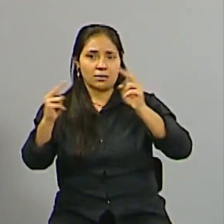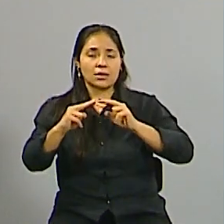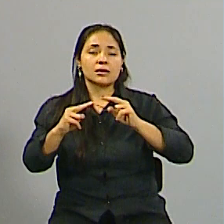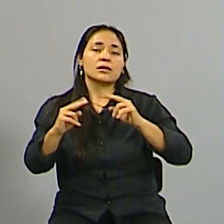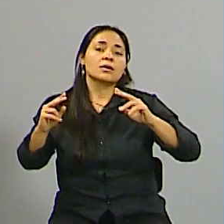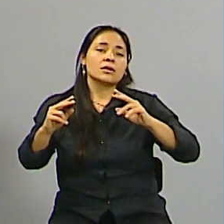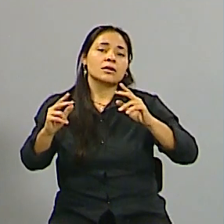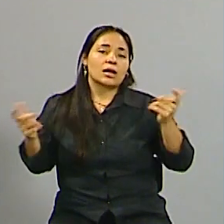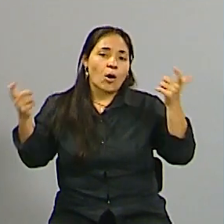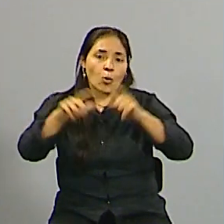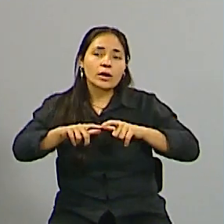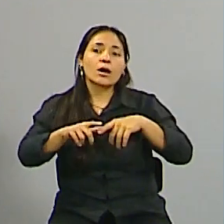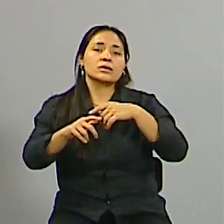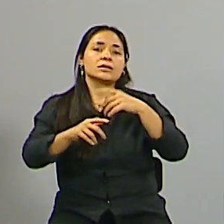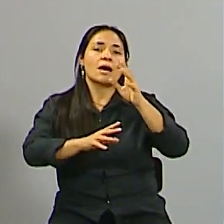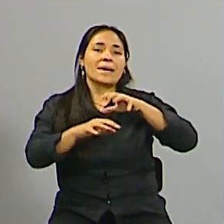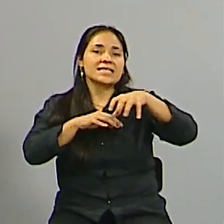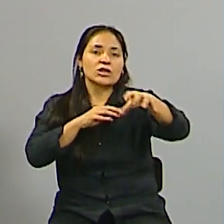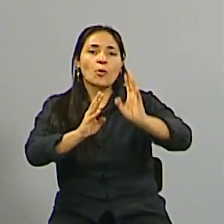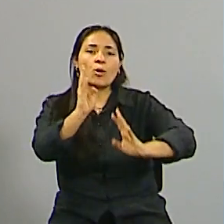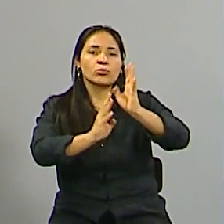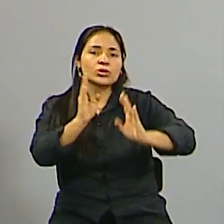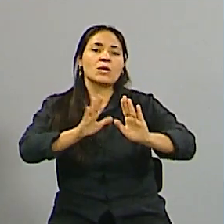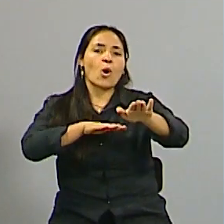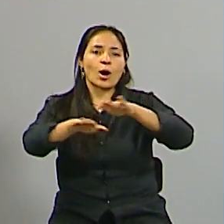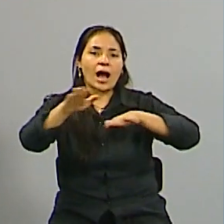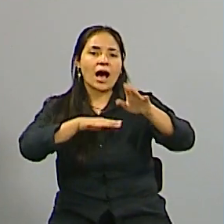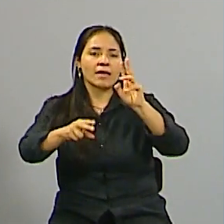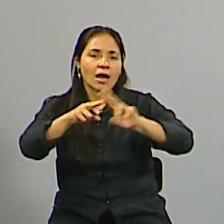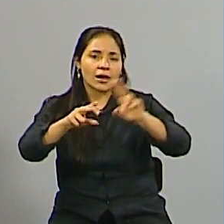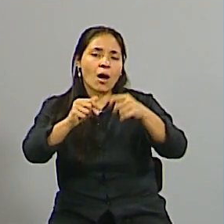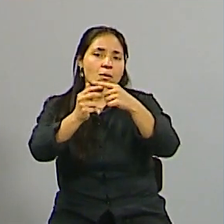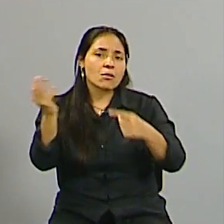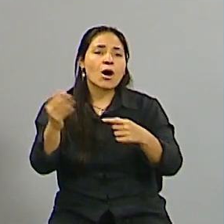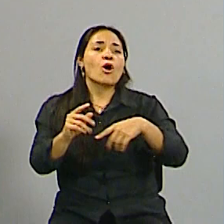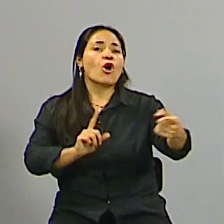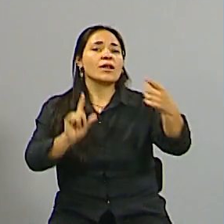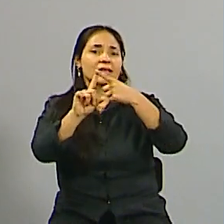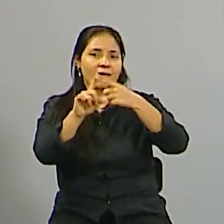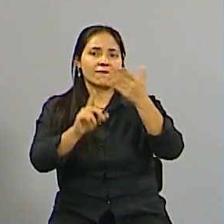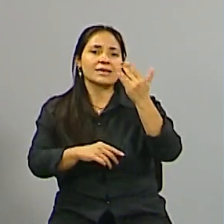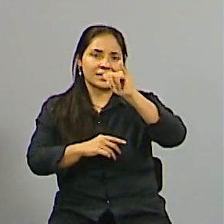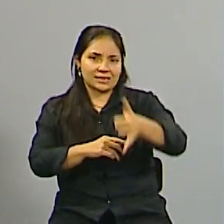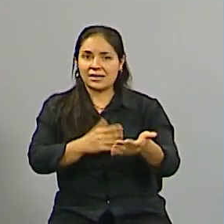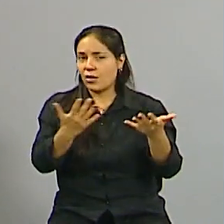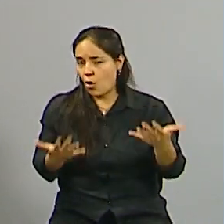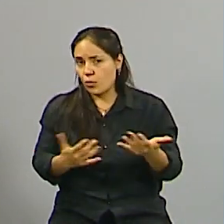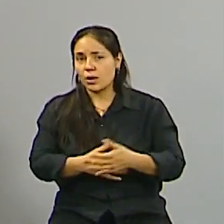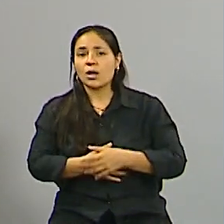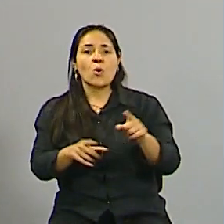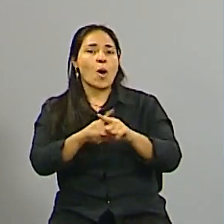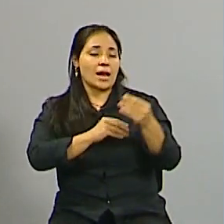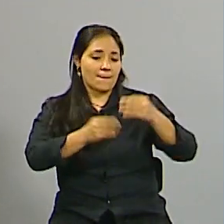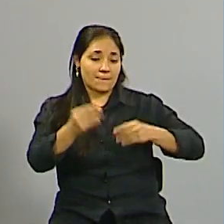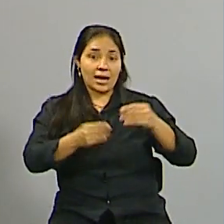también el sector productivo, el mantenimiento de calles, todo. Falta conectividad en la zona rural, obviamente, pero todas las empresas que son